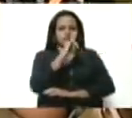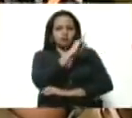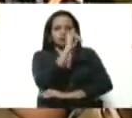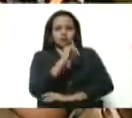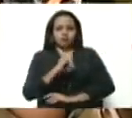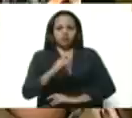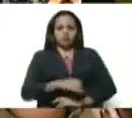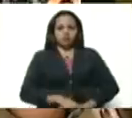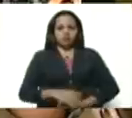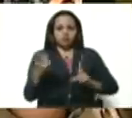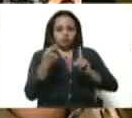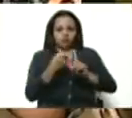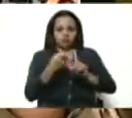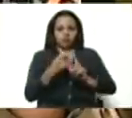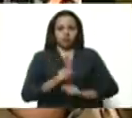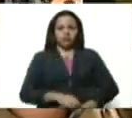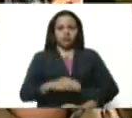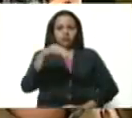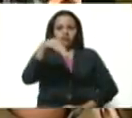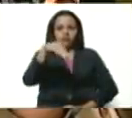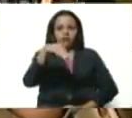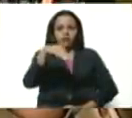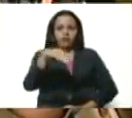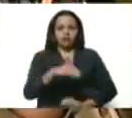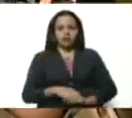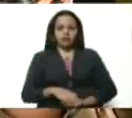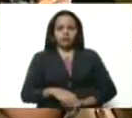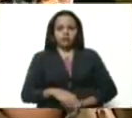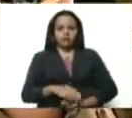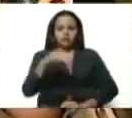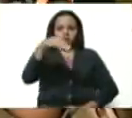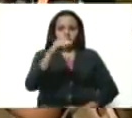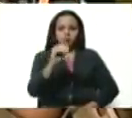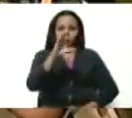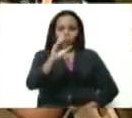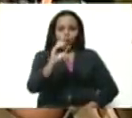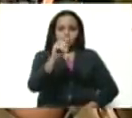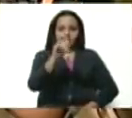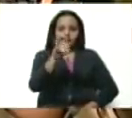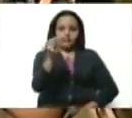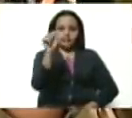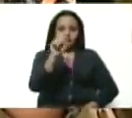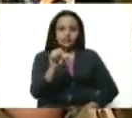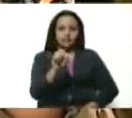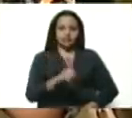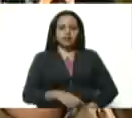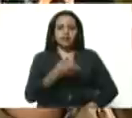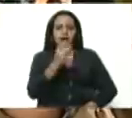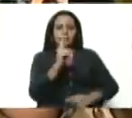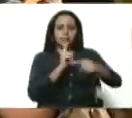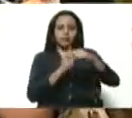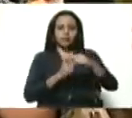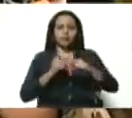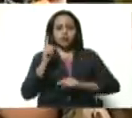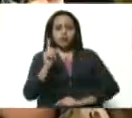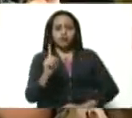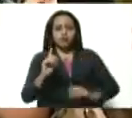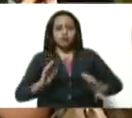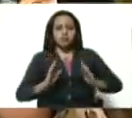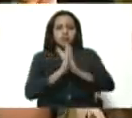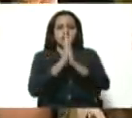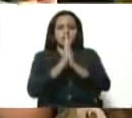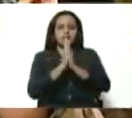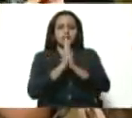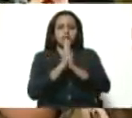uno del municipio mocotíes perdón de municipio sea mocotíes contacto del caso positivo y uno de santos marquina tabay también en